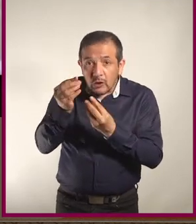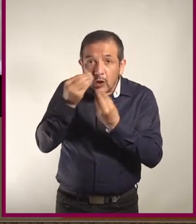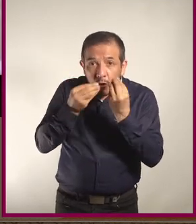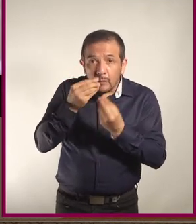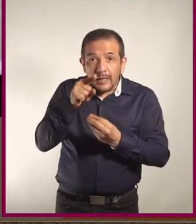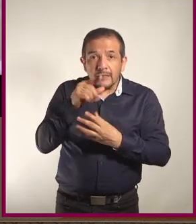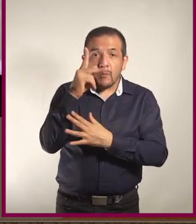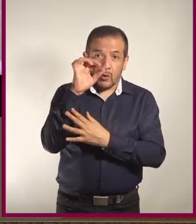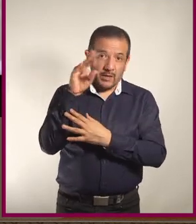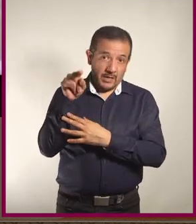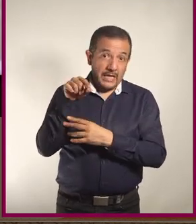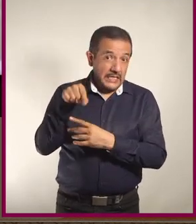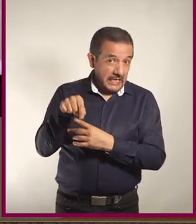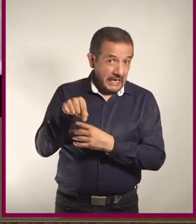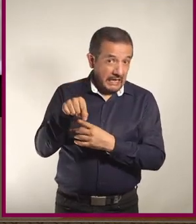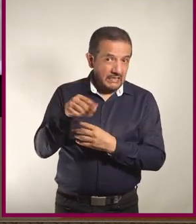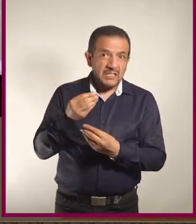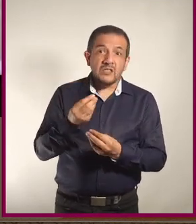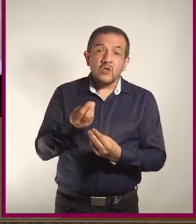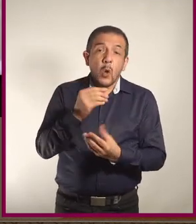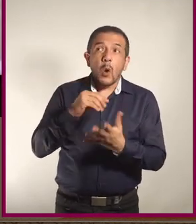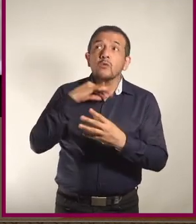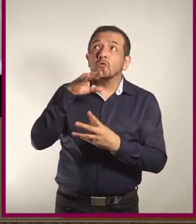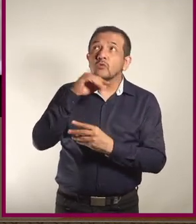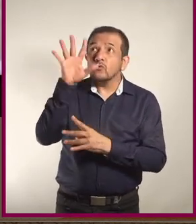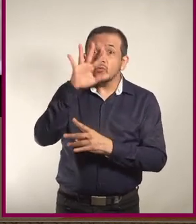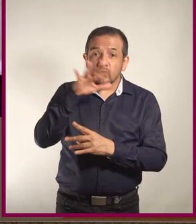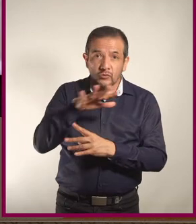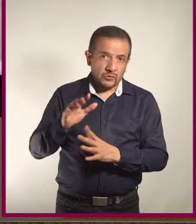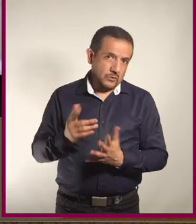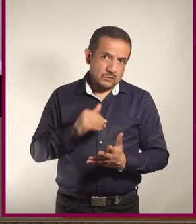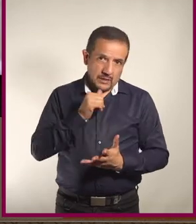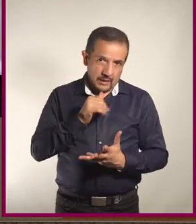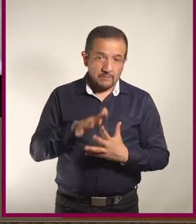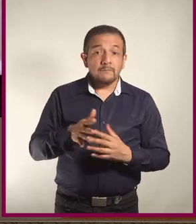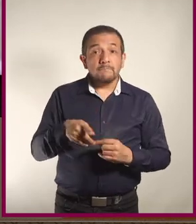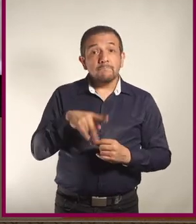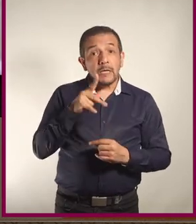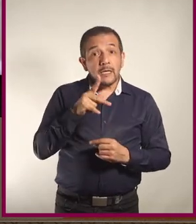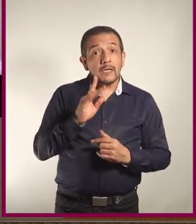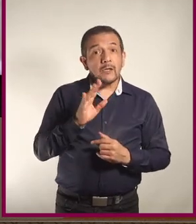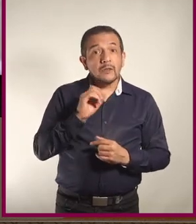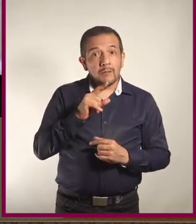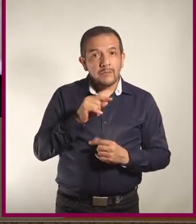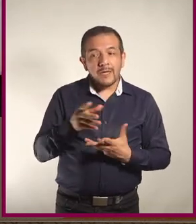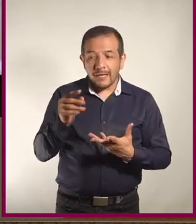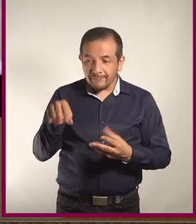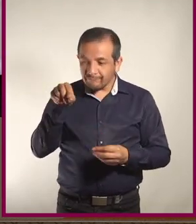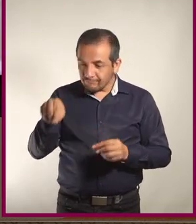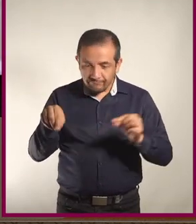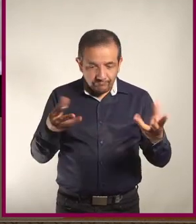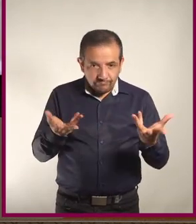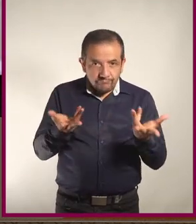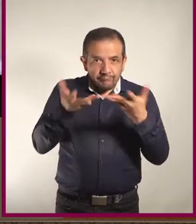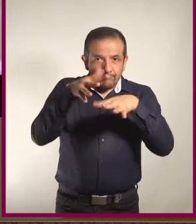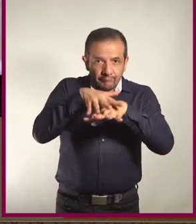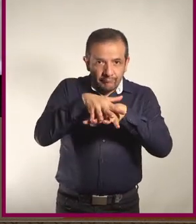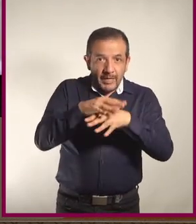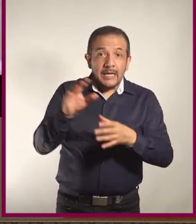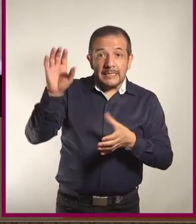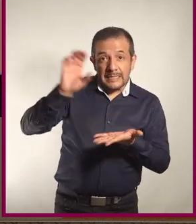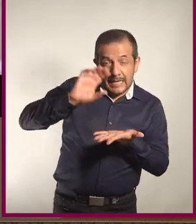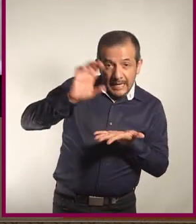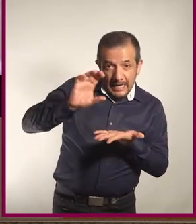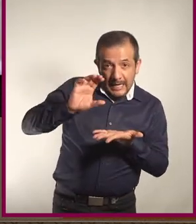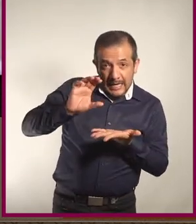de proteína y no son tan contaminantes. Otra cosa es el combinar, por